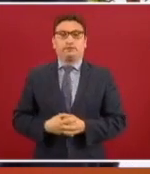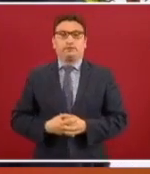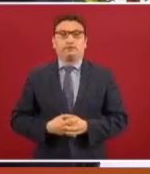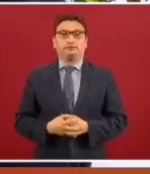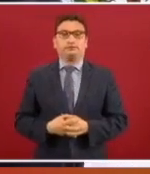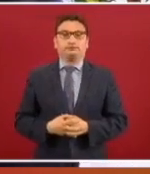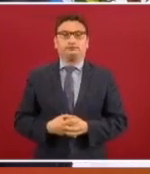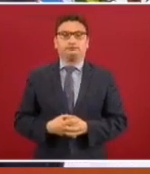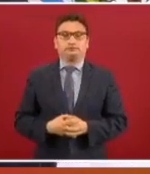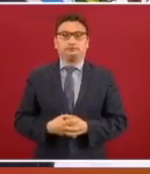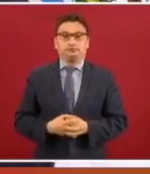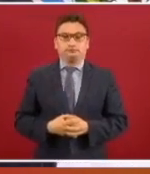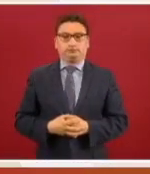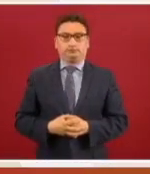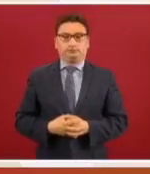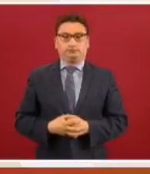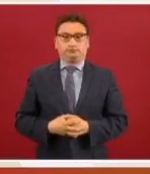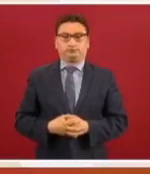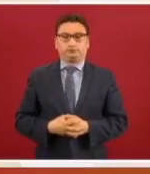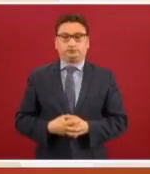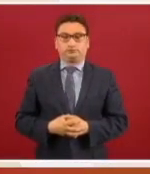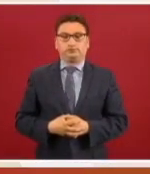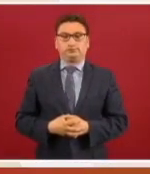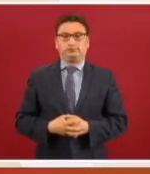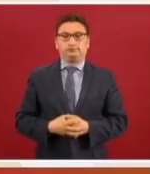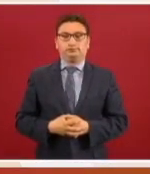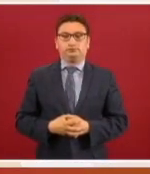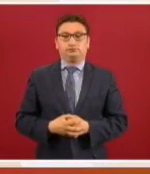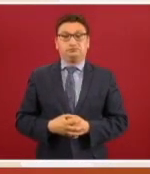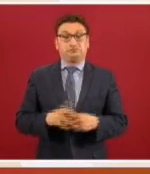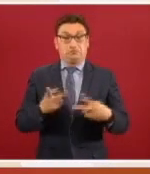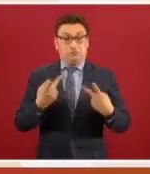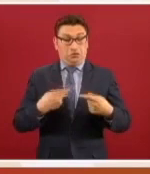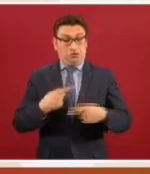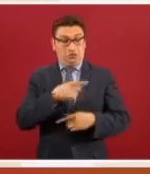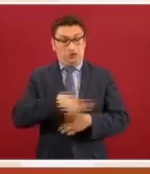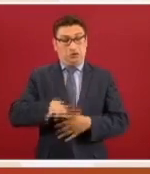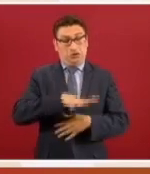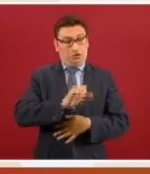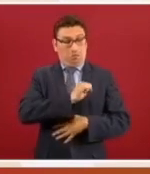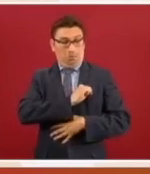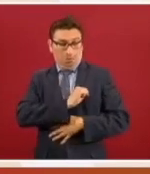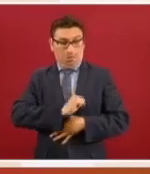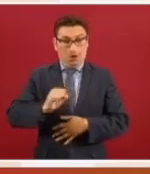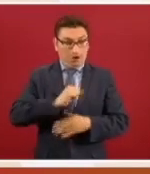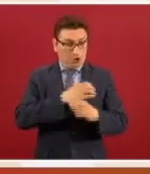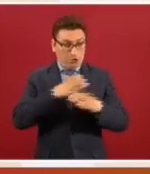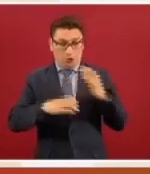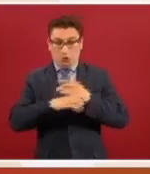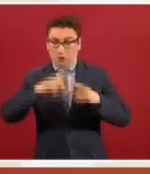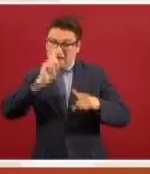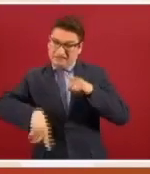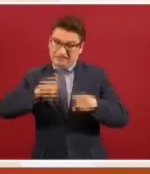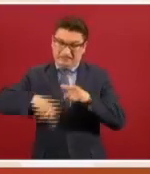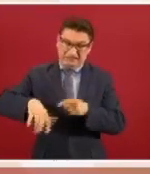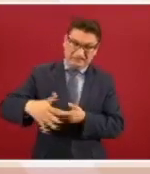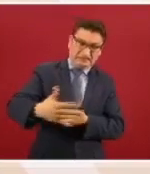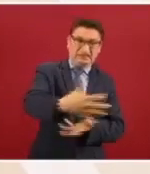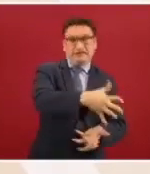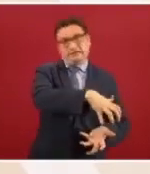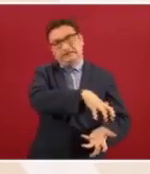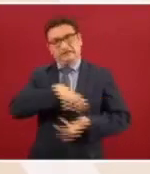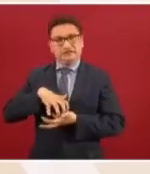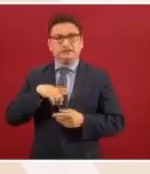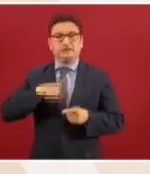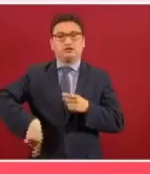la enajenación de bienes mal habidos a la delincuencia común y a la delincuencia